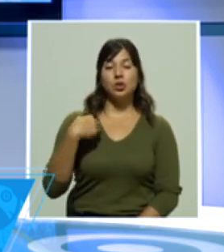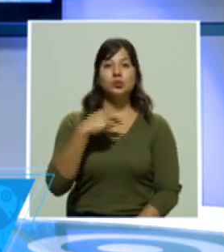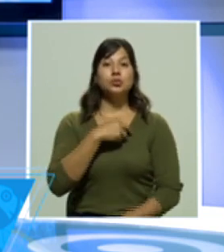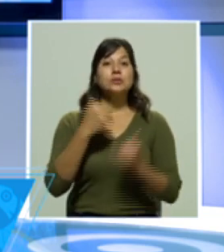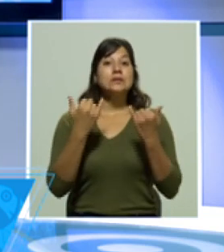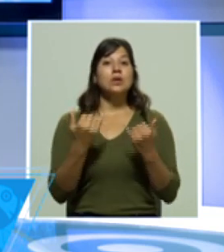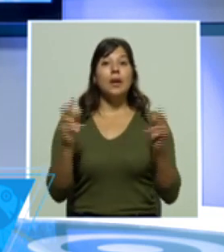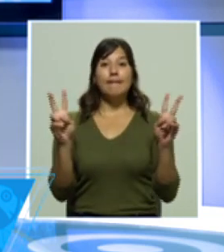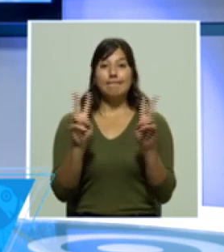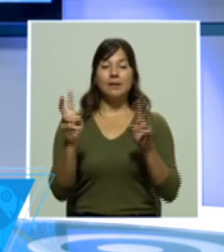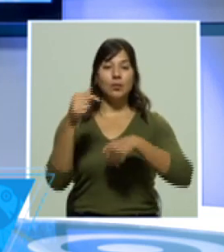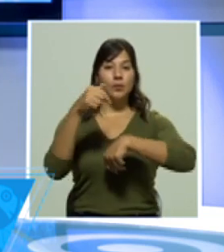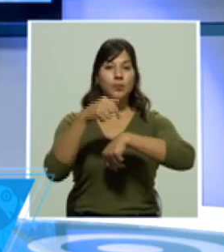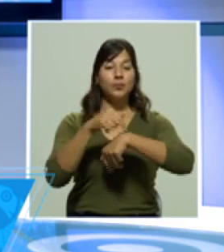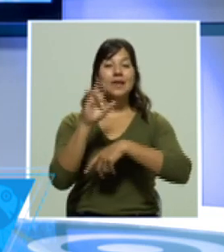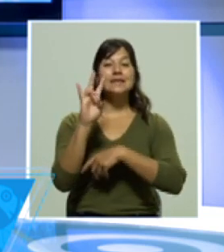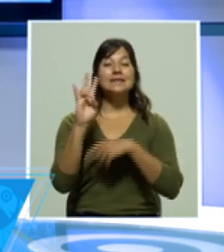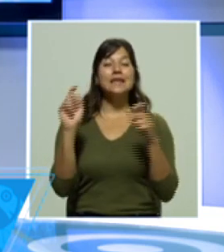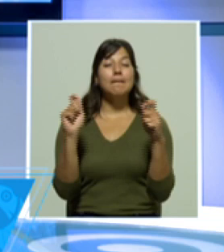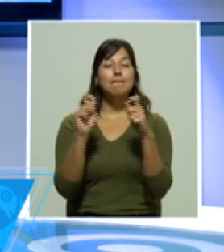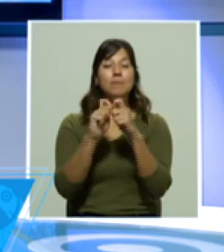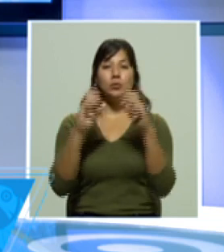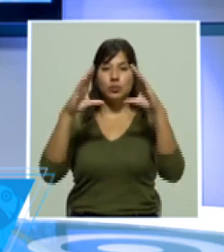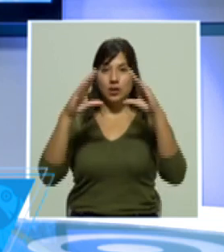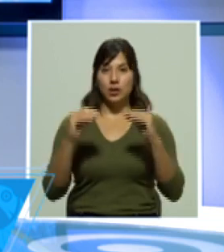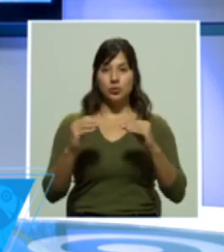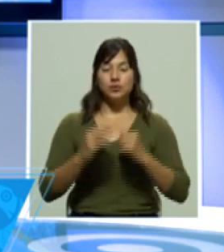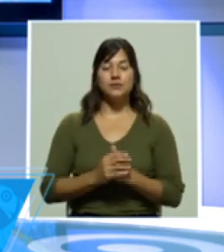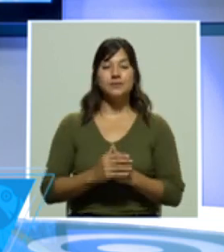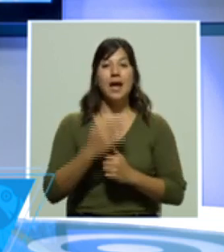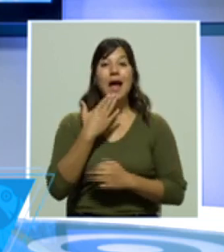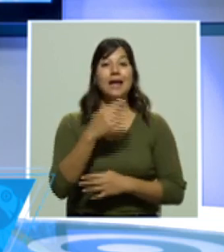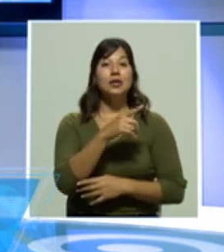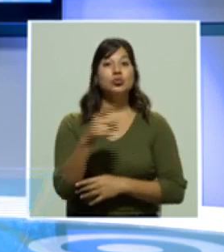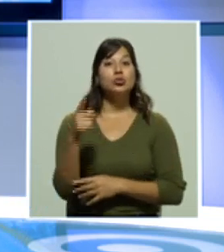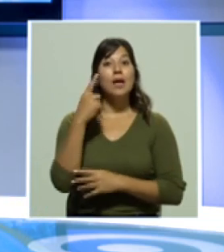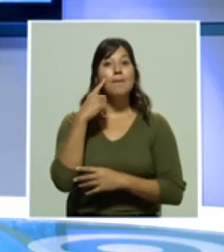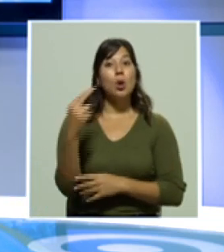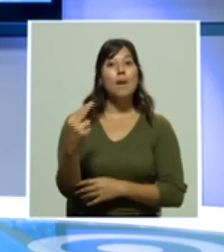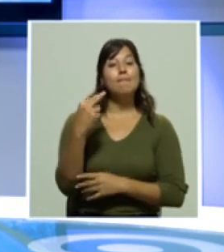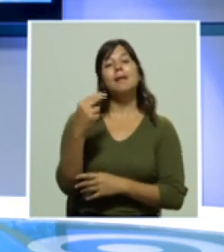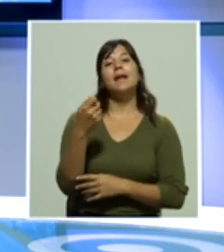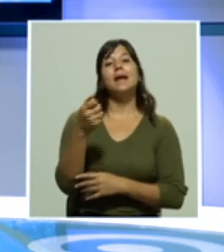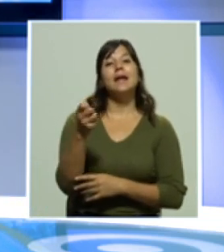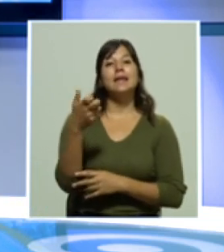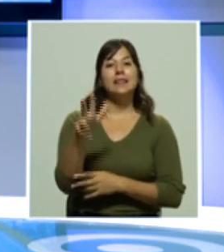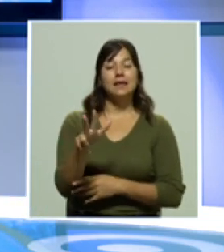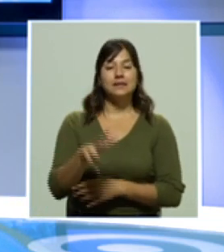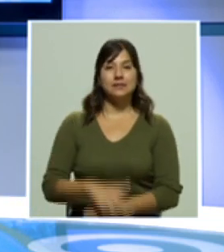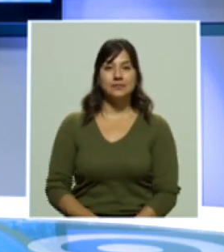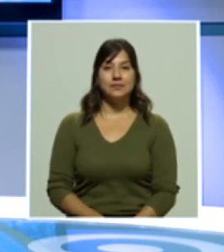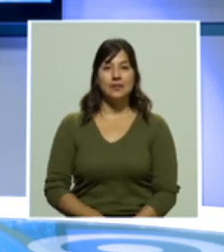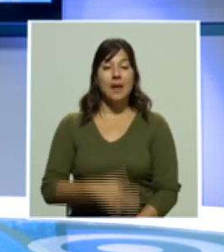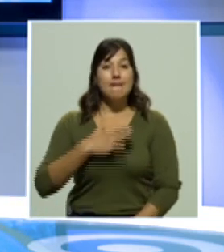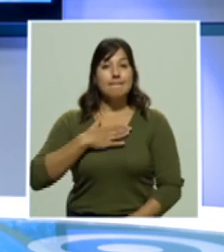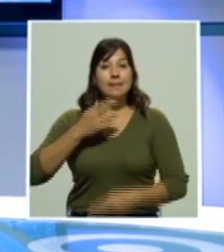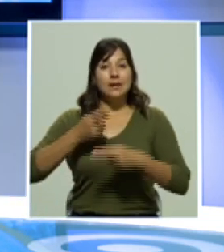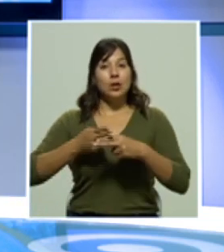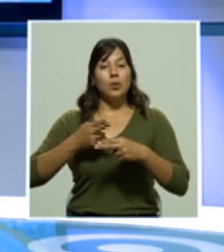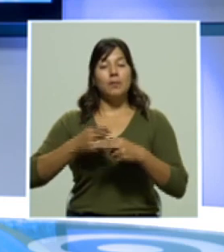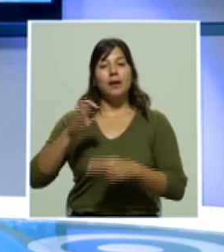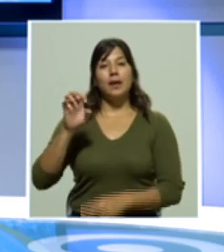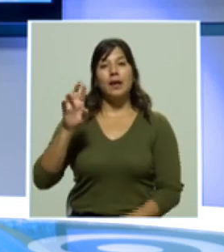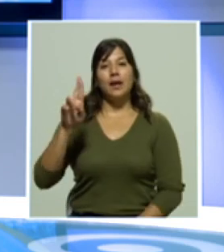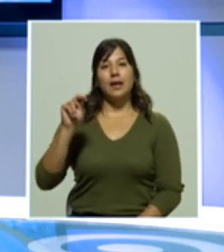en vivo a las 7 en punto de la noche. Gracias por informarse con Canal 13. Soy